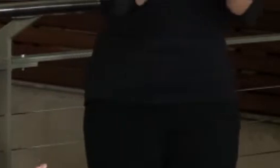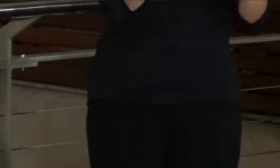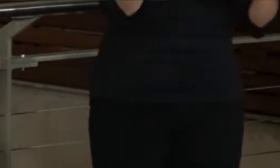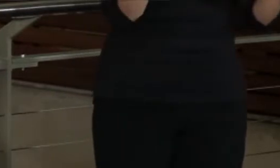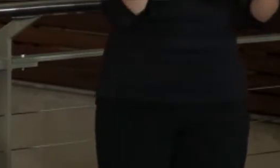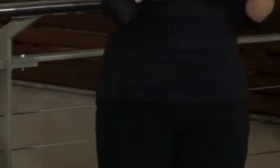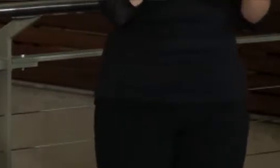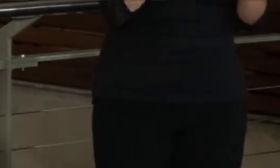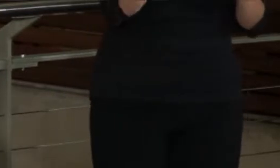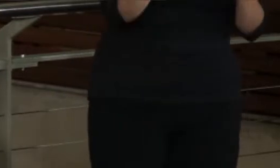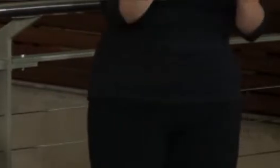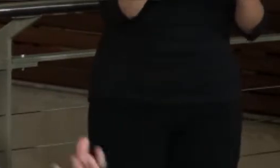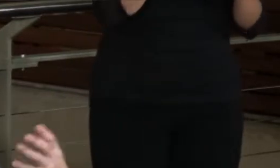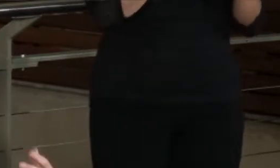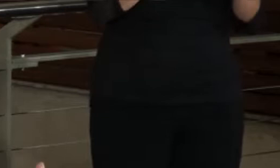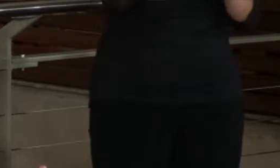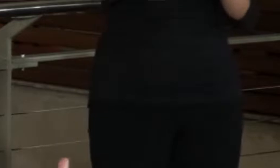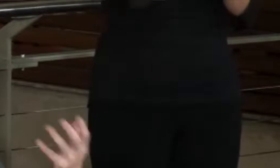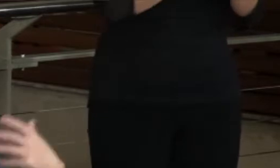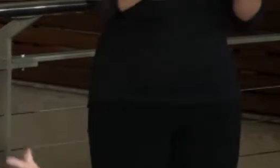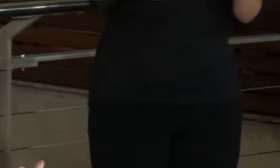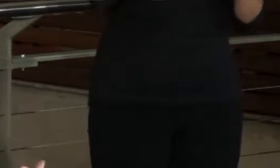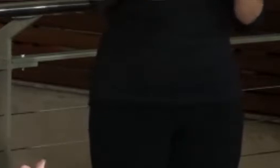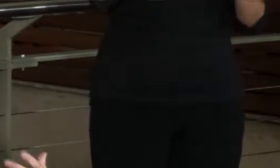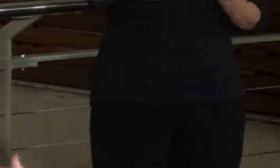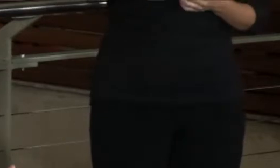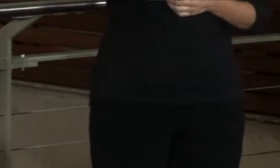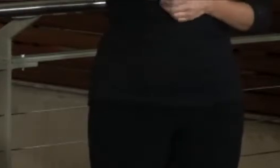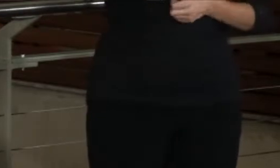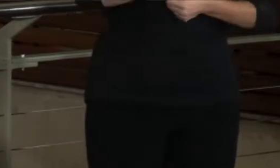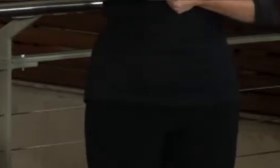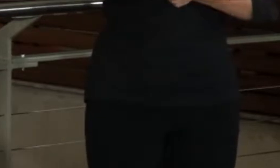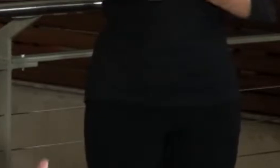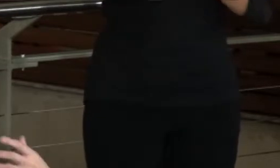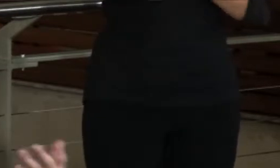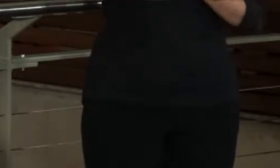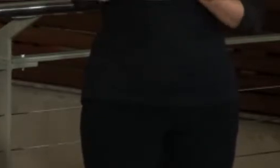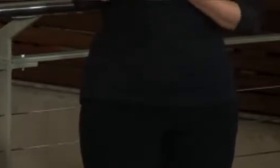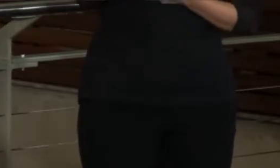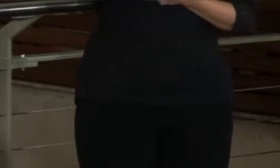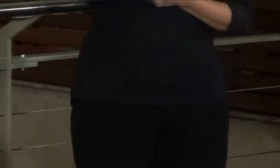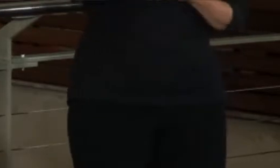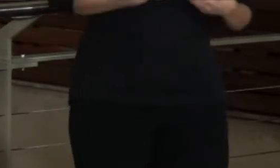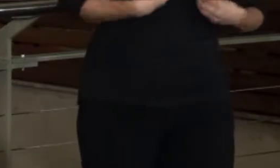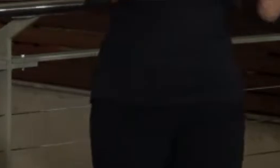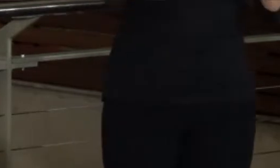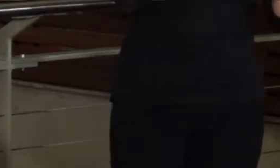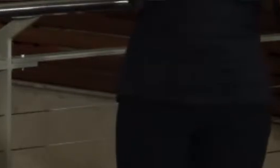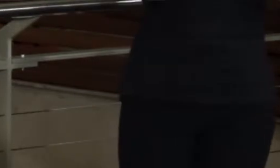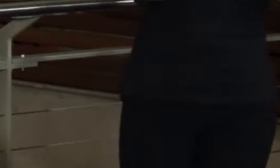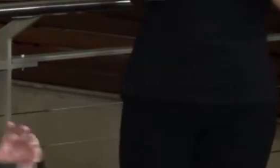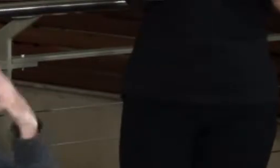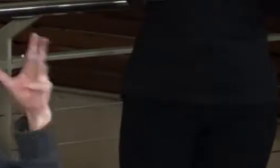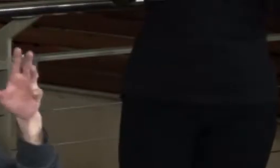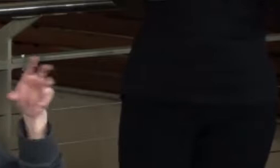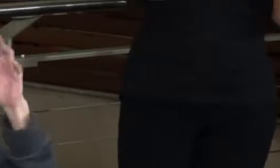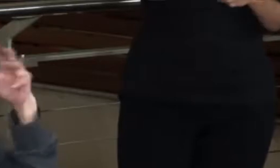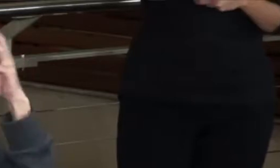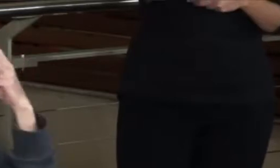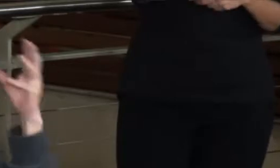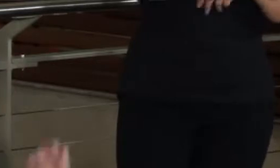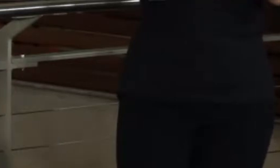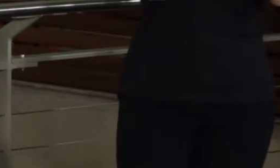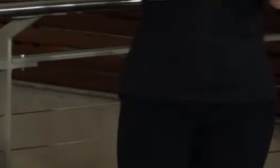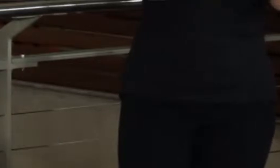tenía muchas nociones como me afectó también a nivel dibujante la vendida de mal con eso de algo que no lo